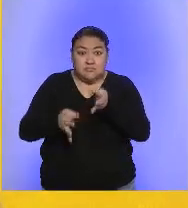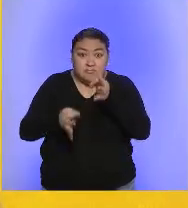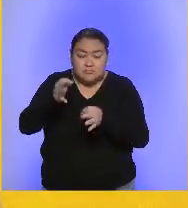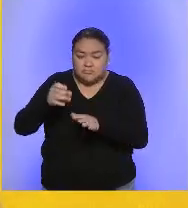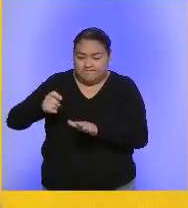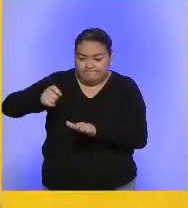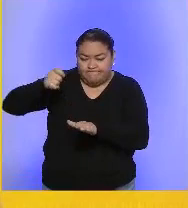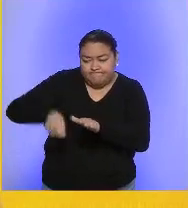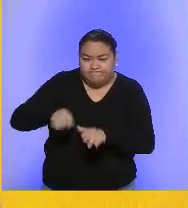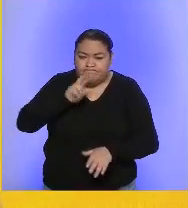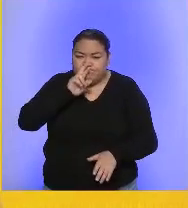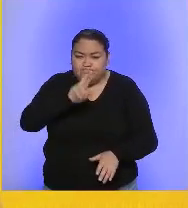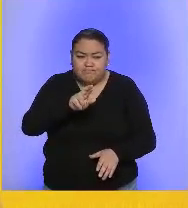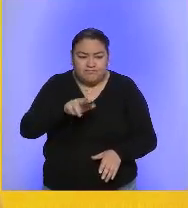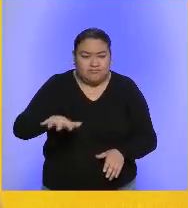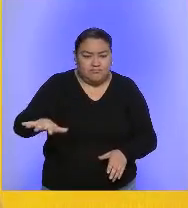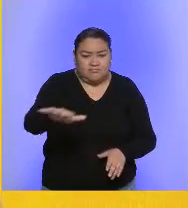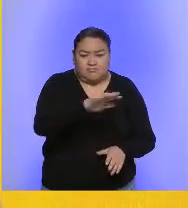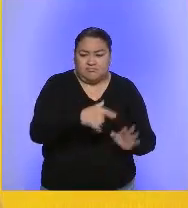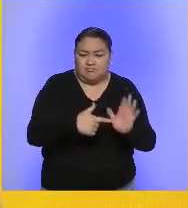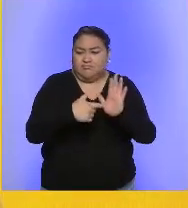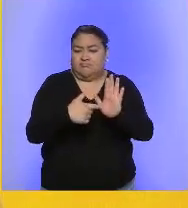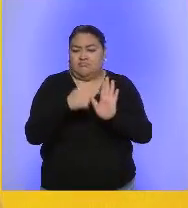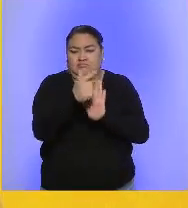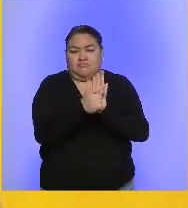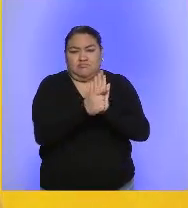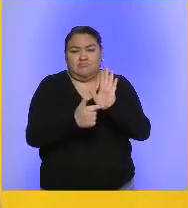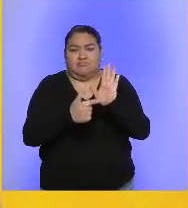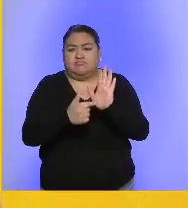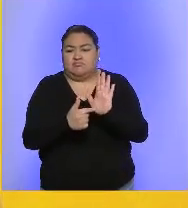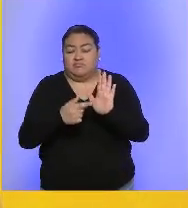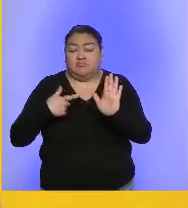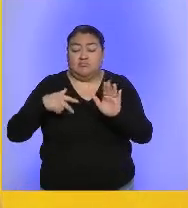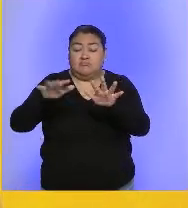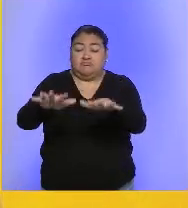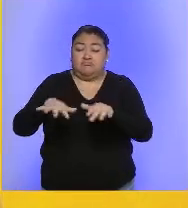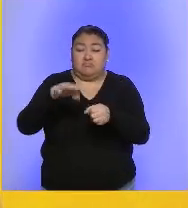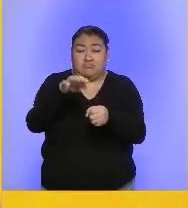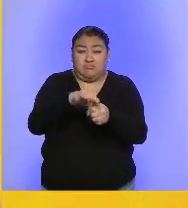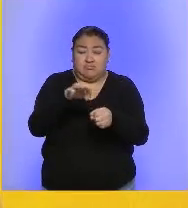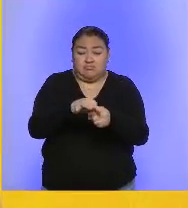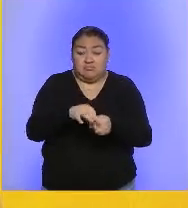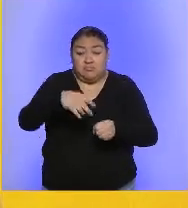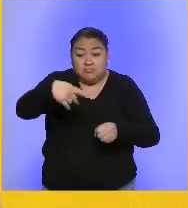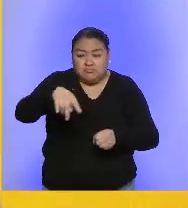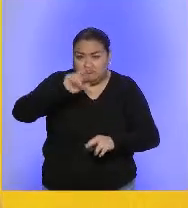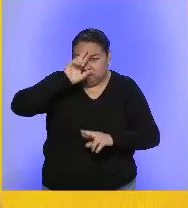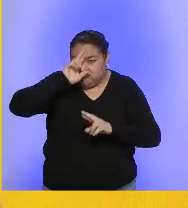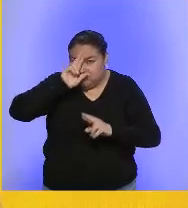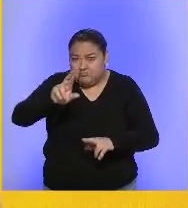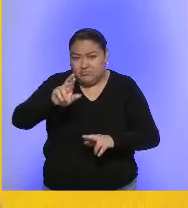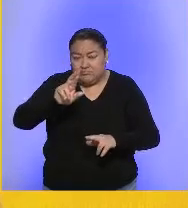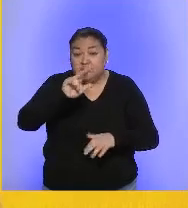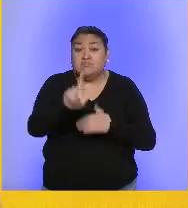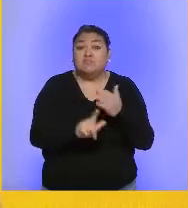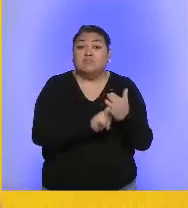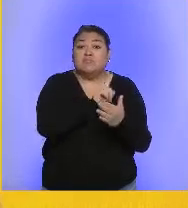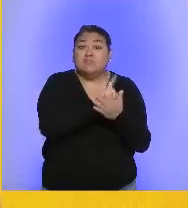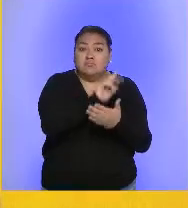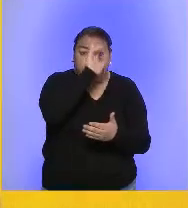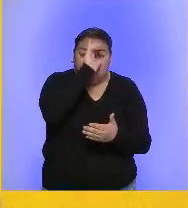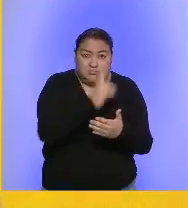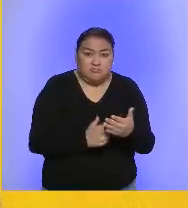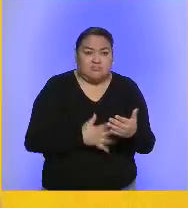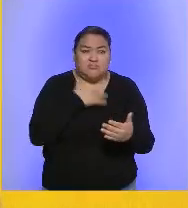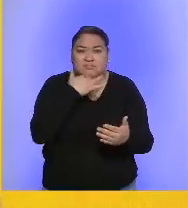la voluntad del electorado, que no haya falsificación de esa voluntad para decidir quién lo